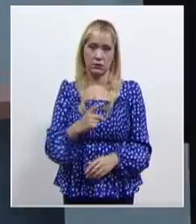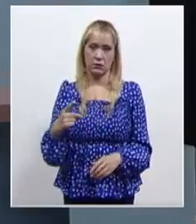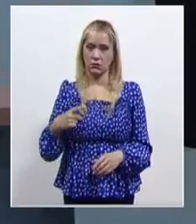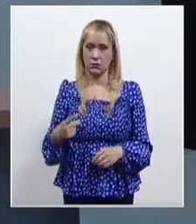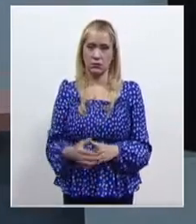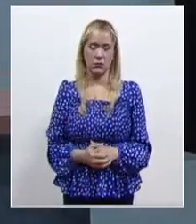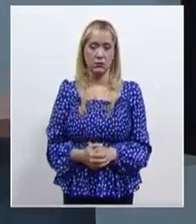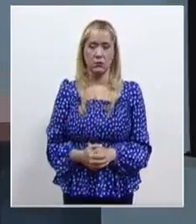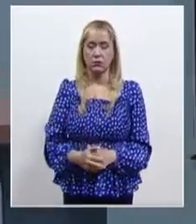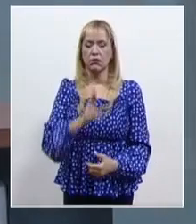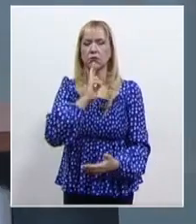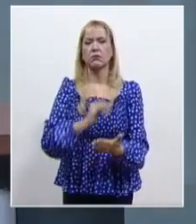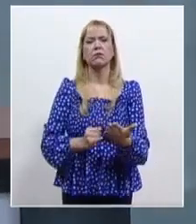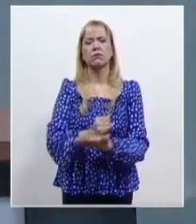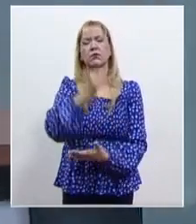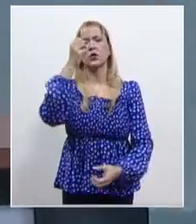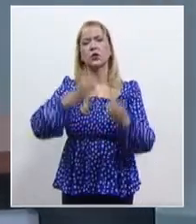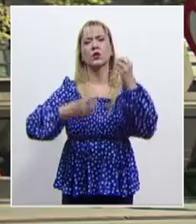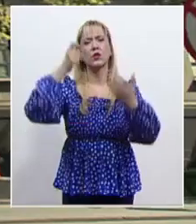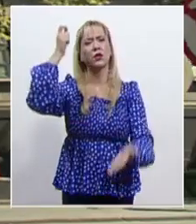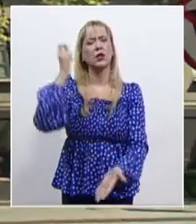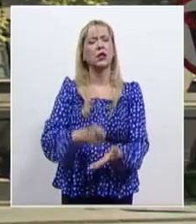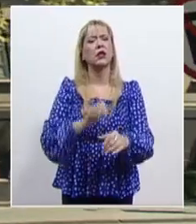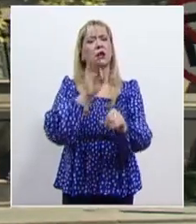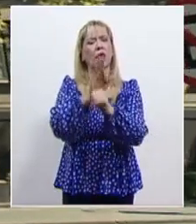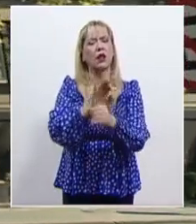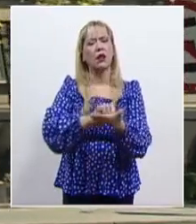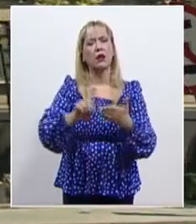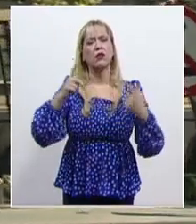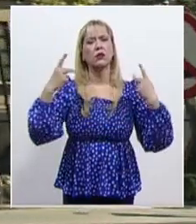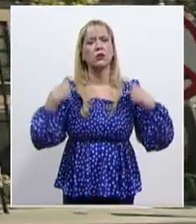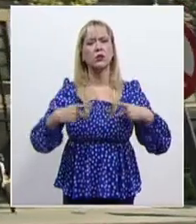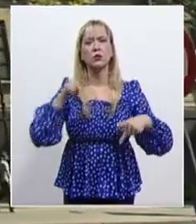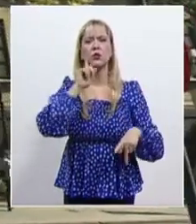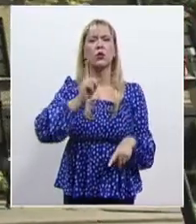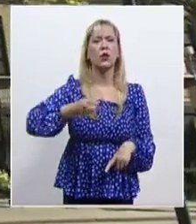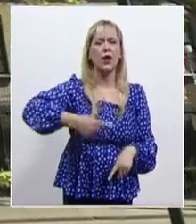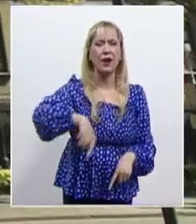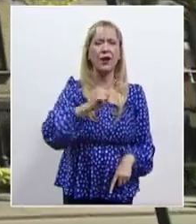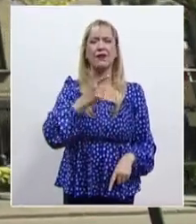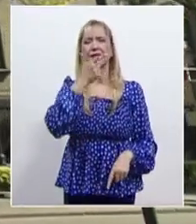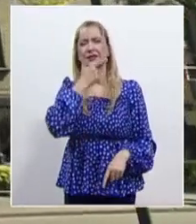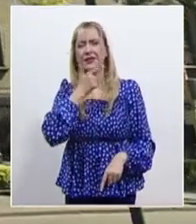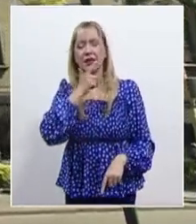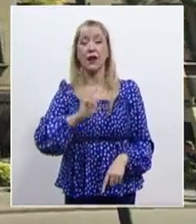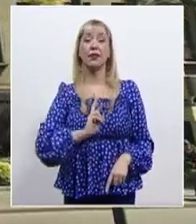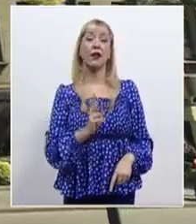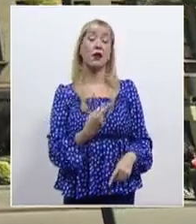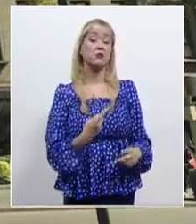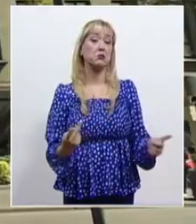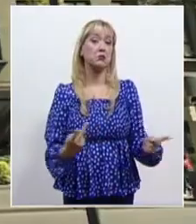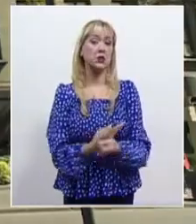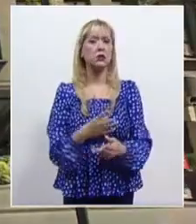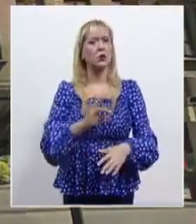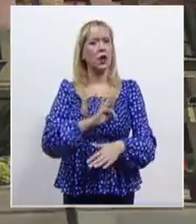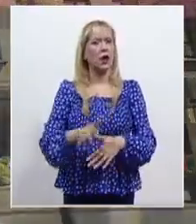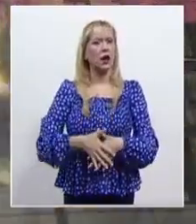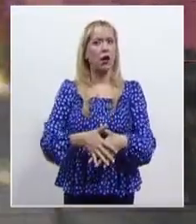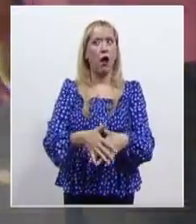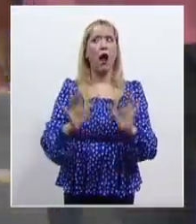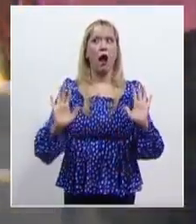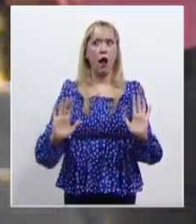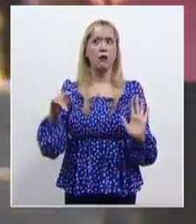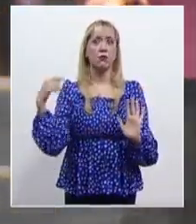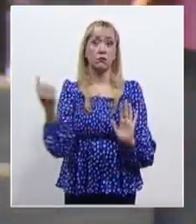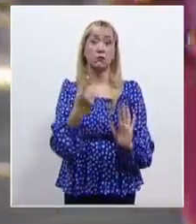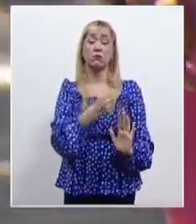Las sentencias de la Corte que protegen el derecho de las mujeres y personas gestantes a interrumpir un embarazo obligarían a las autoridades a garantizar